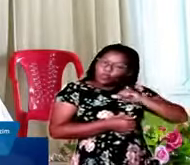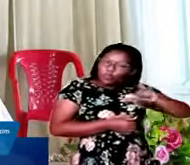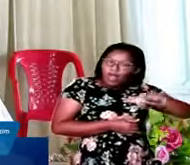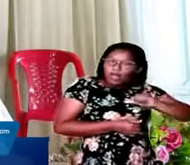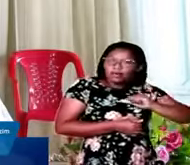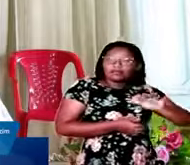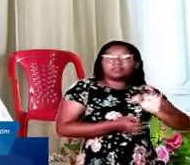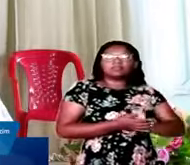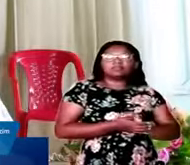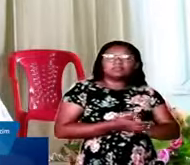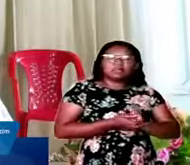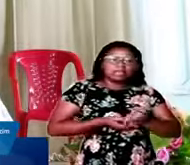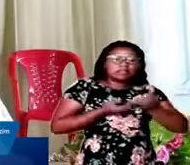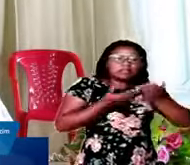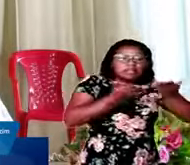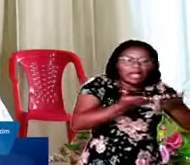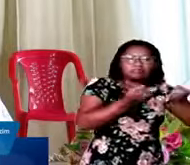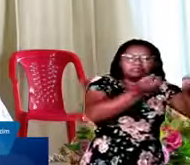Da y se os dará.